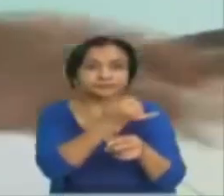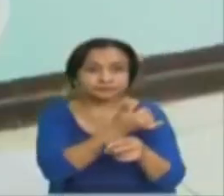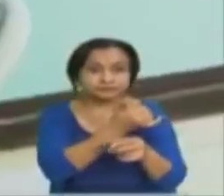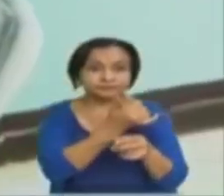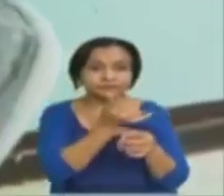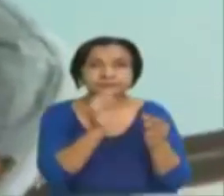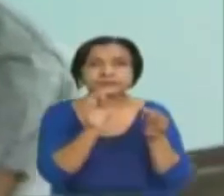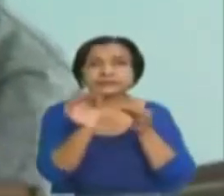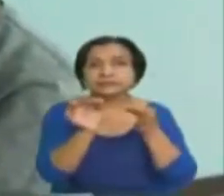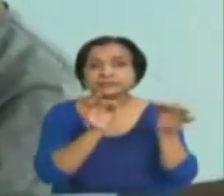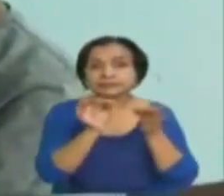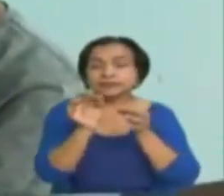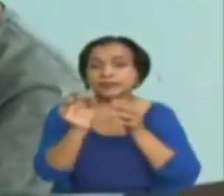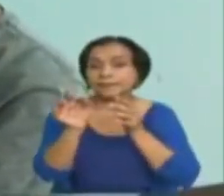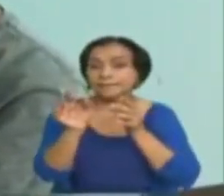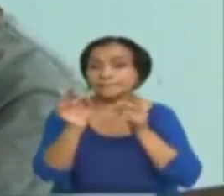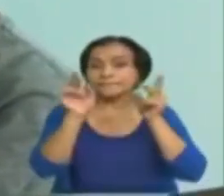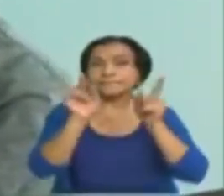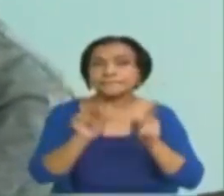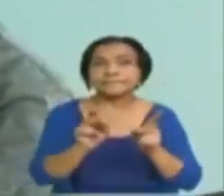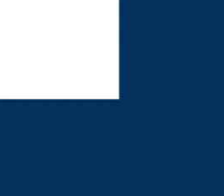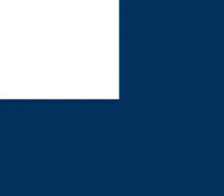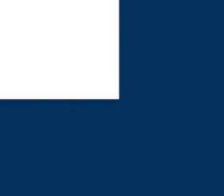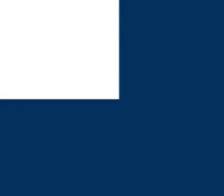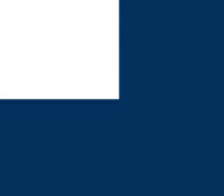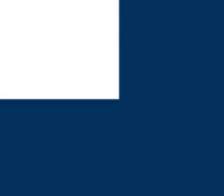la influenza, vacunación contra la influenza,